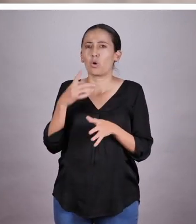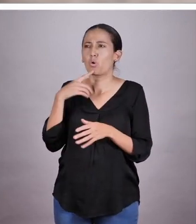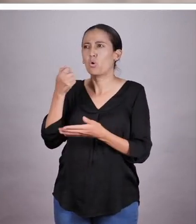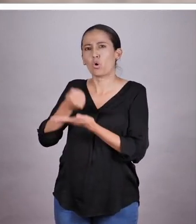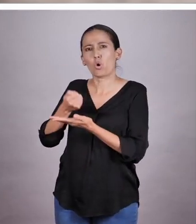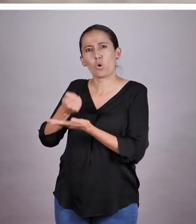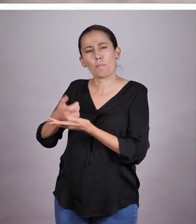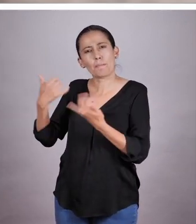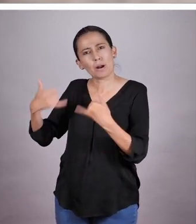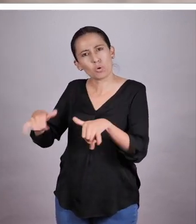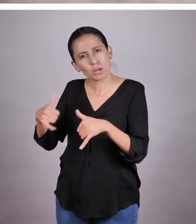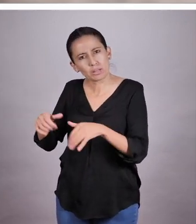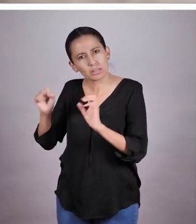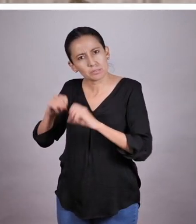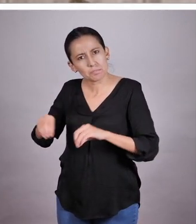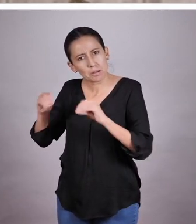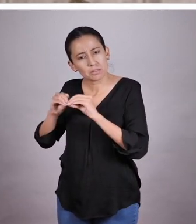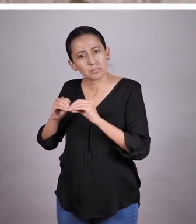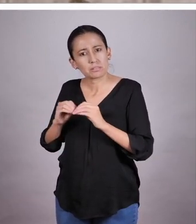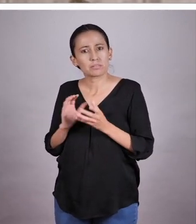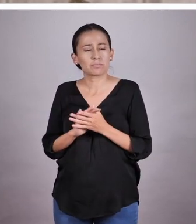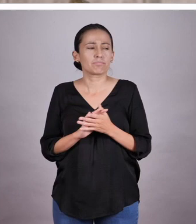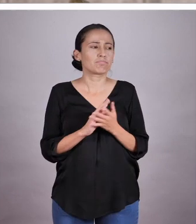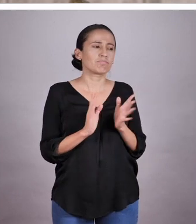¿Más juguetes después?